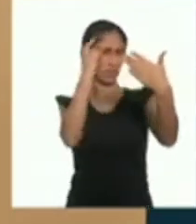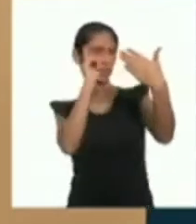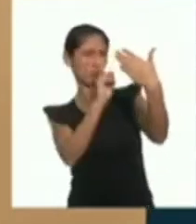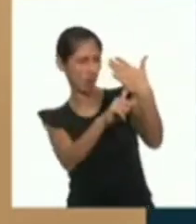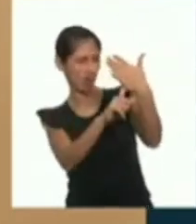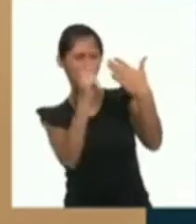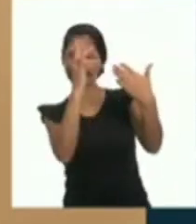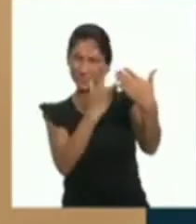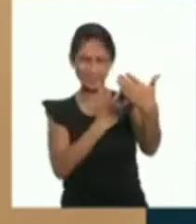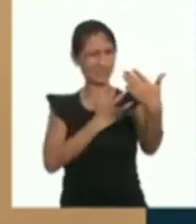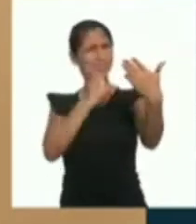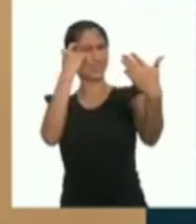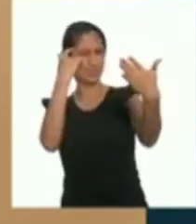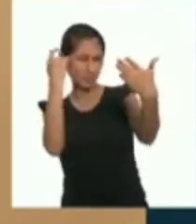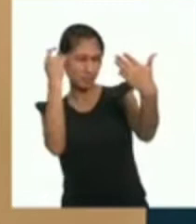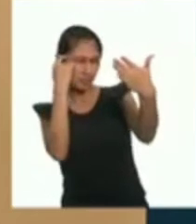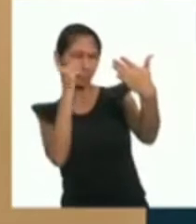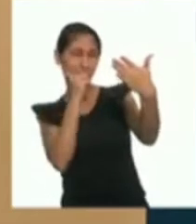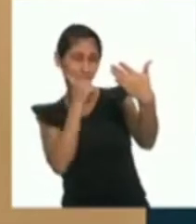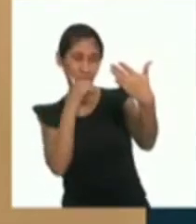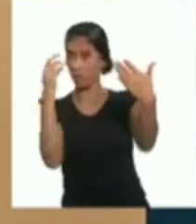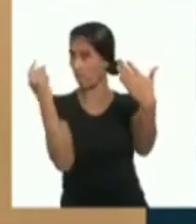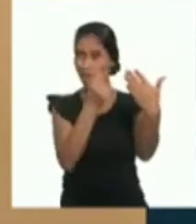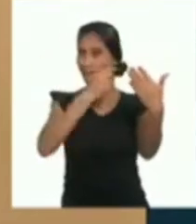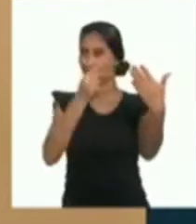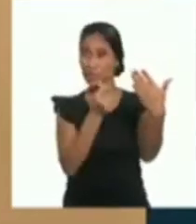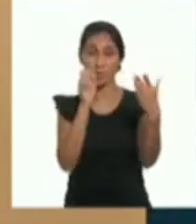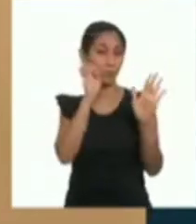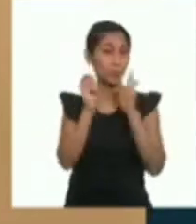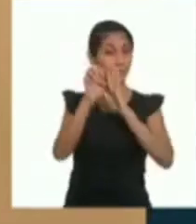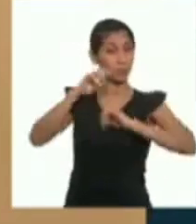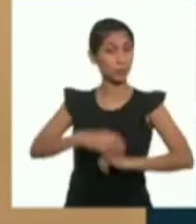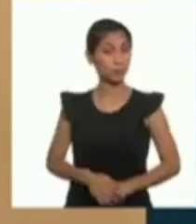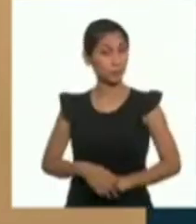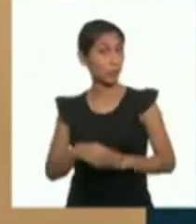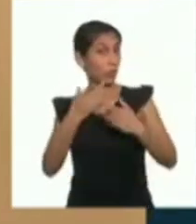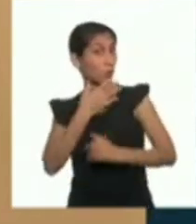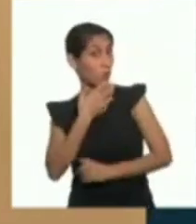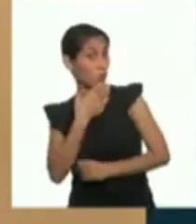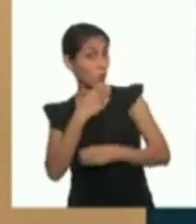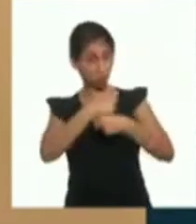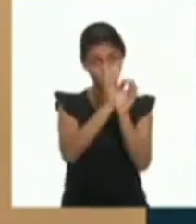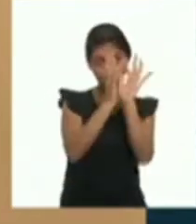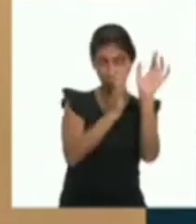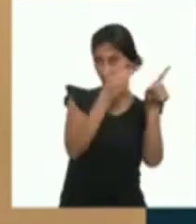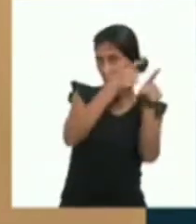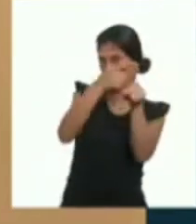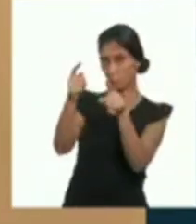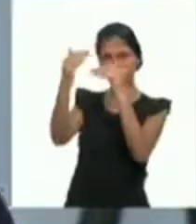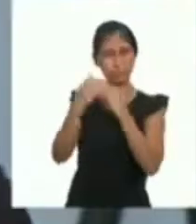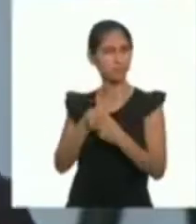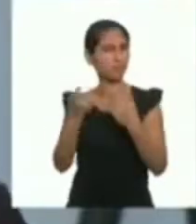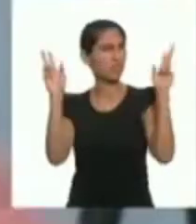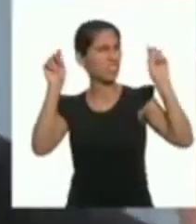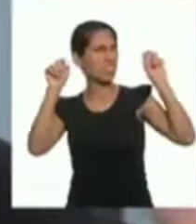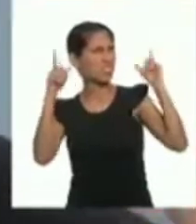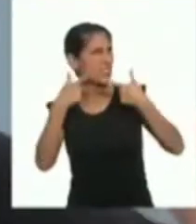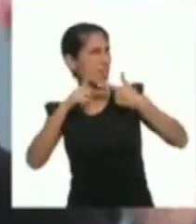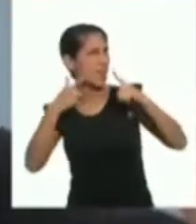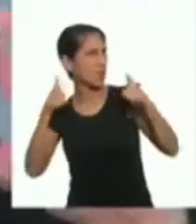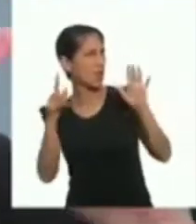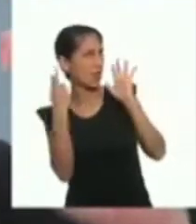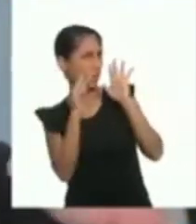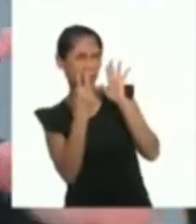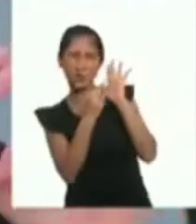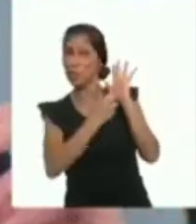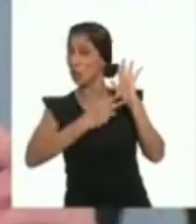mensajes lleguen a nuestras emociones y pensamientos de manera más rápida. Por ejemplo, con el color, la forma, entre otros. ¿Y este